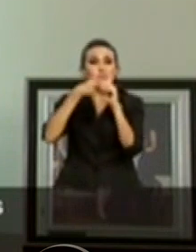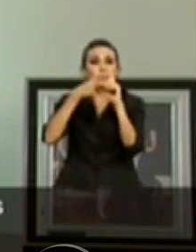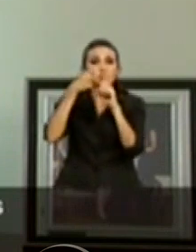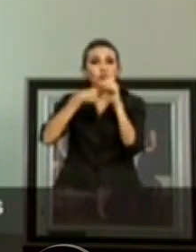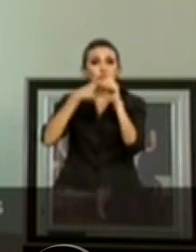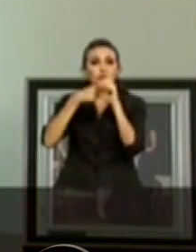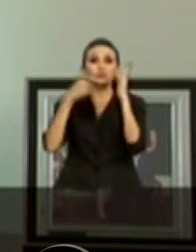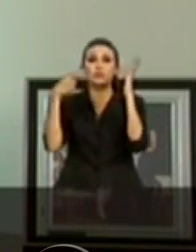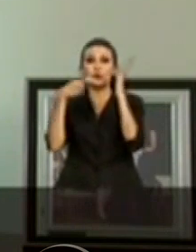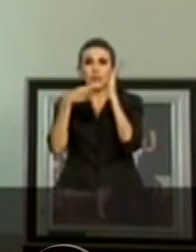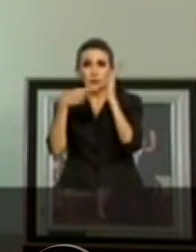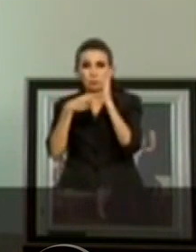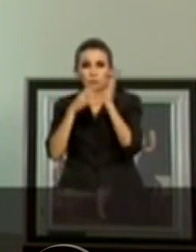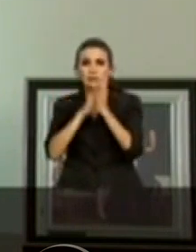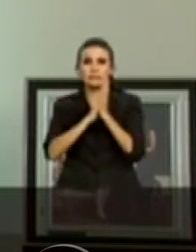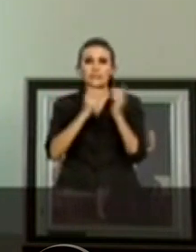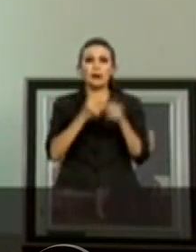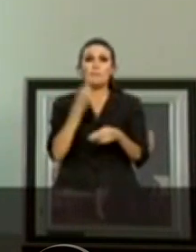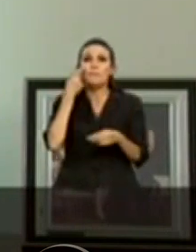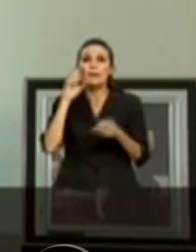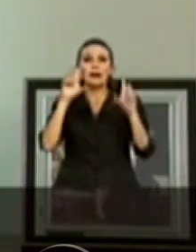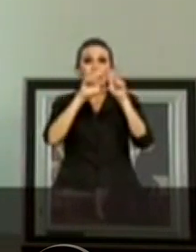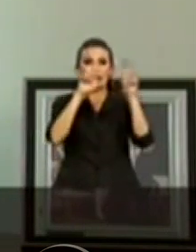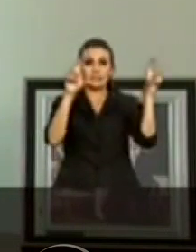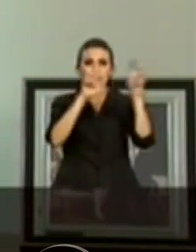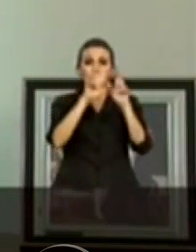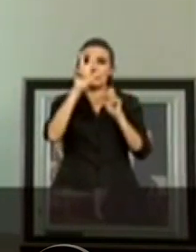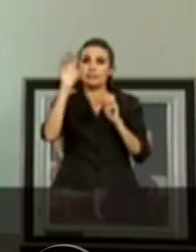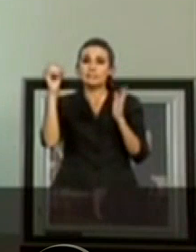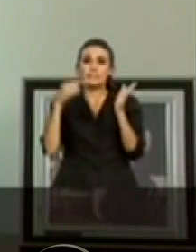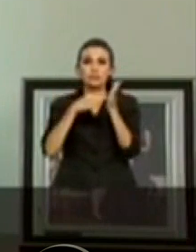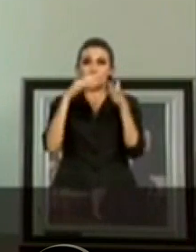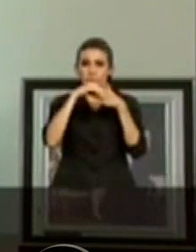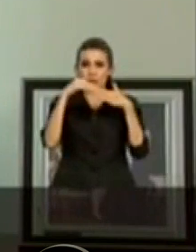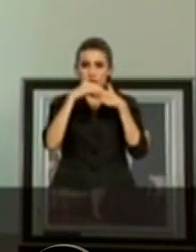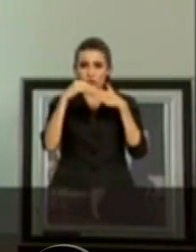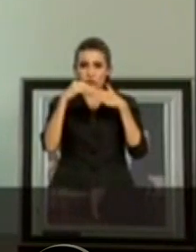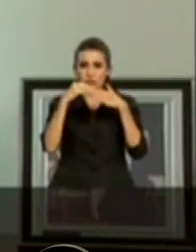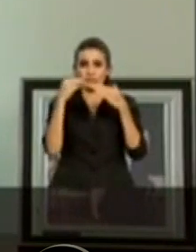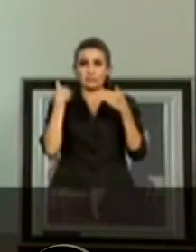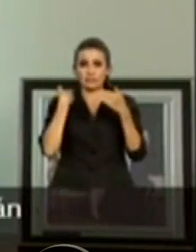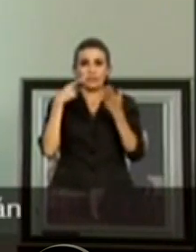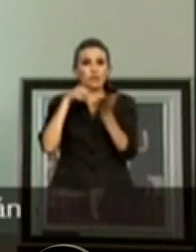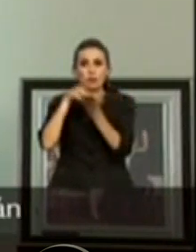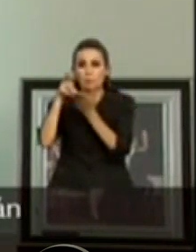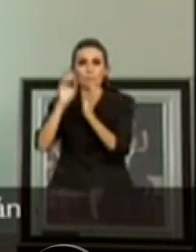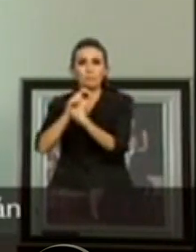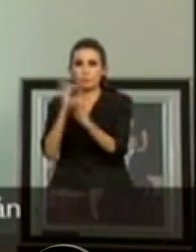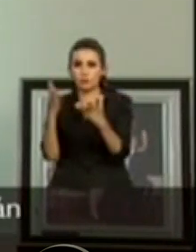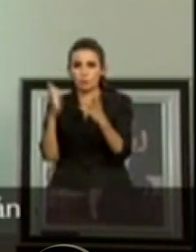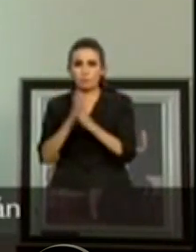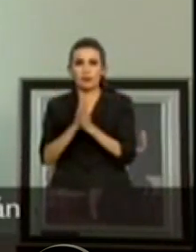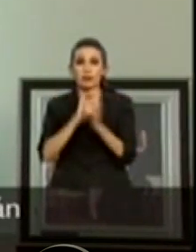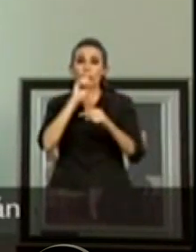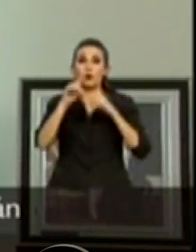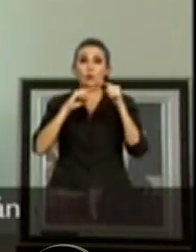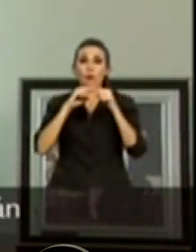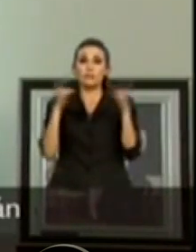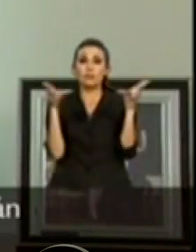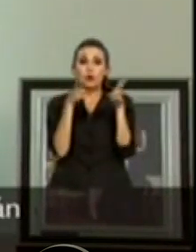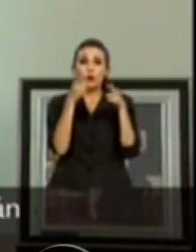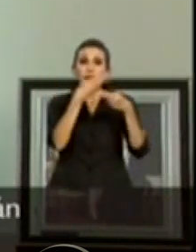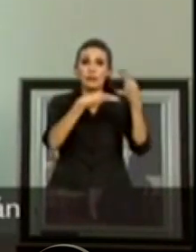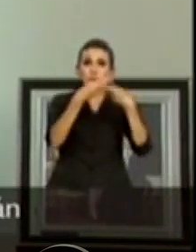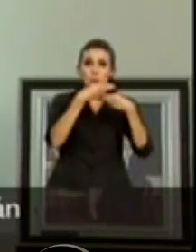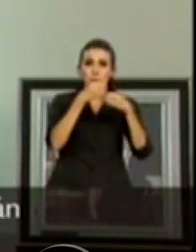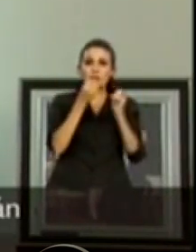300 mil dólares, que son más del 82% de las empresas existentes. Las microempresas ya establecidas dejarán